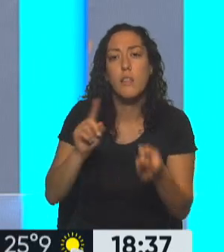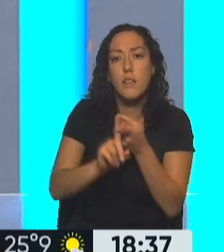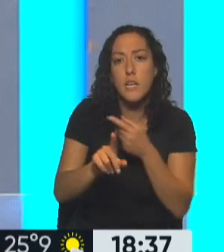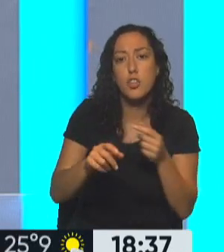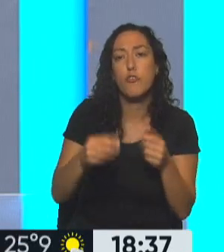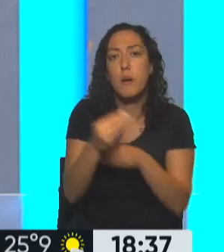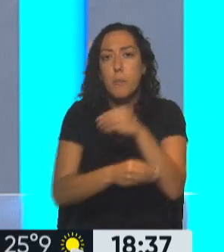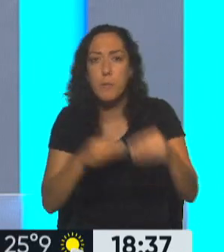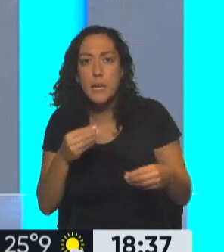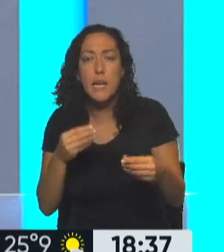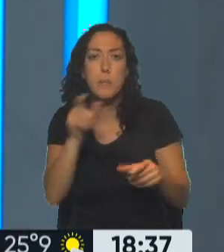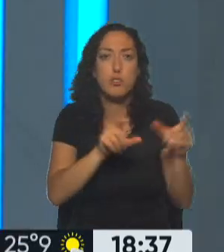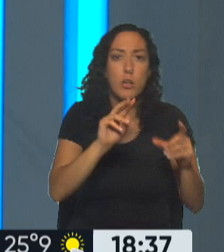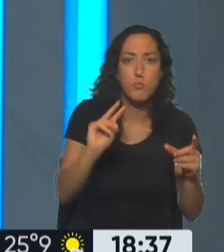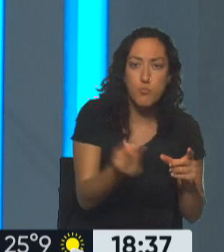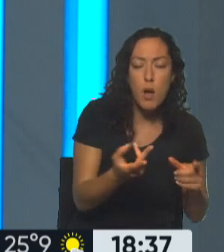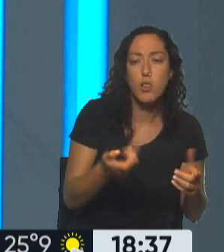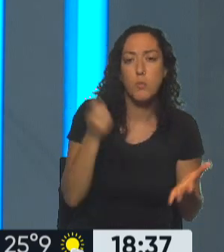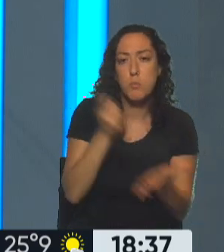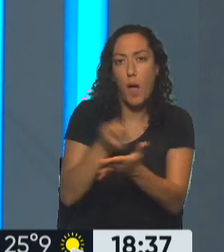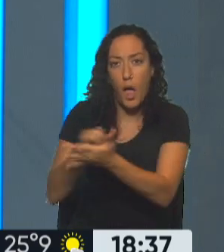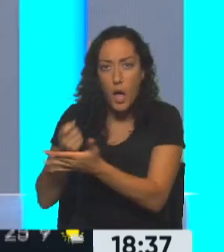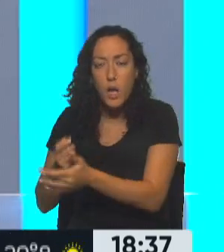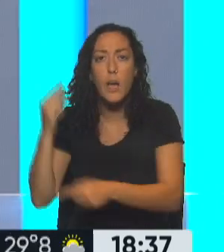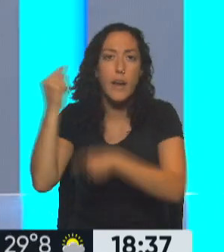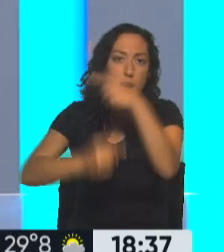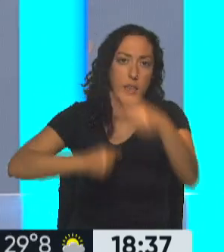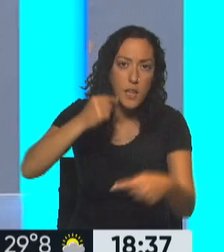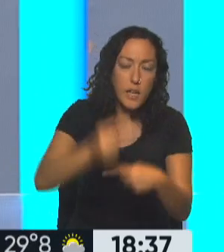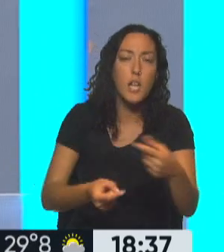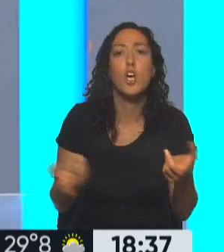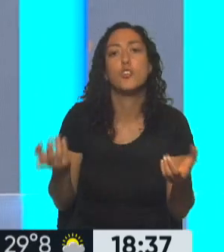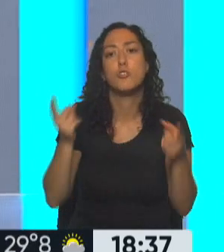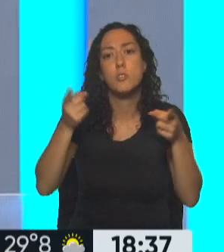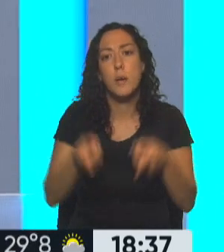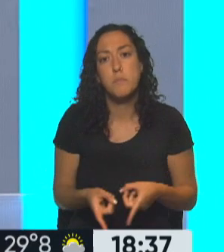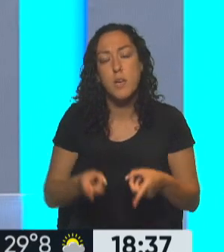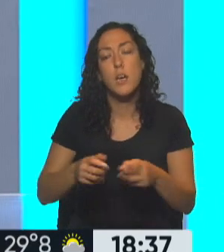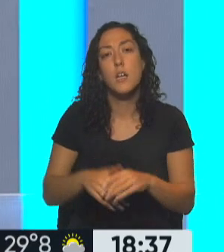de las víctimas, a sus herederos y a los